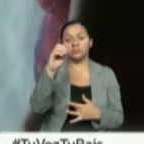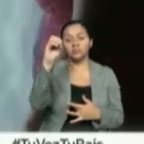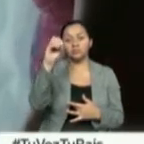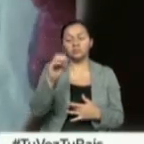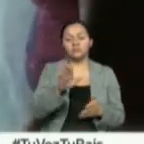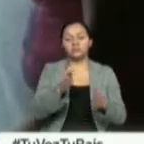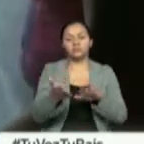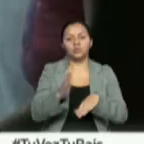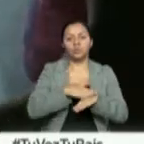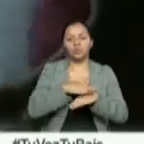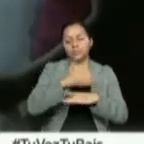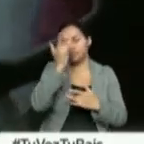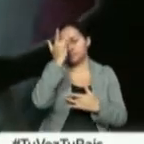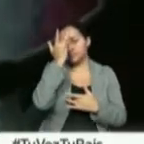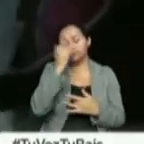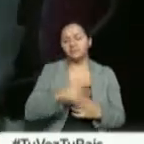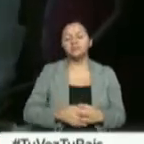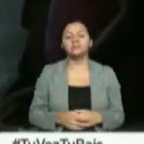enfermedad